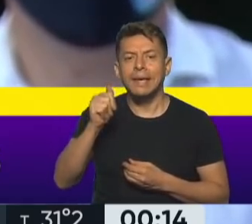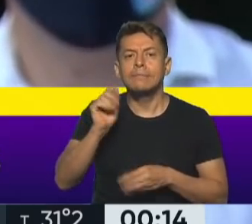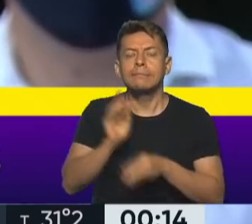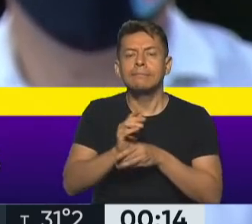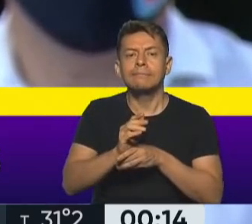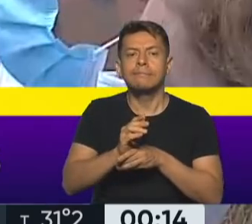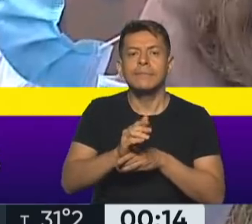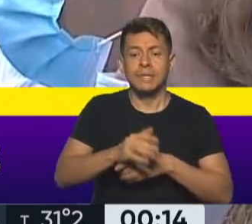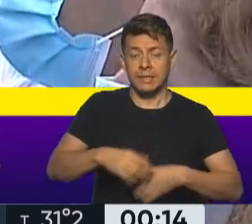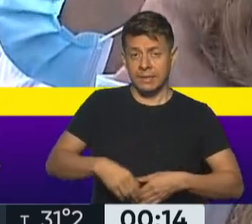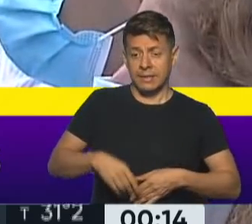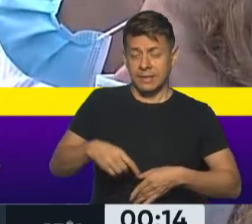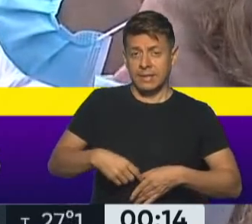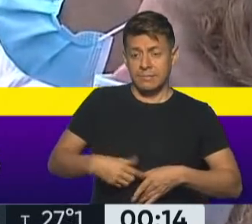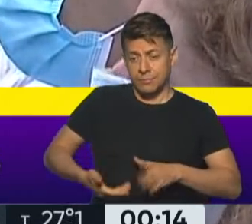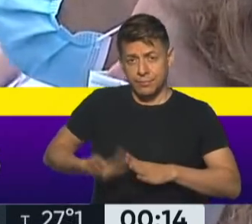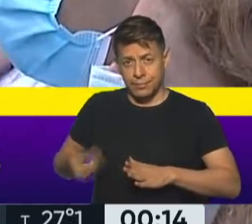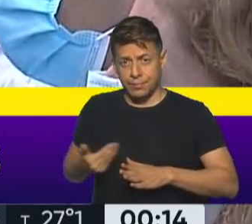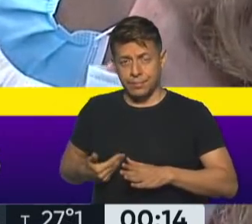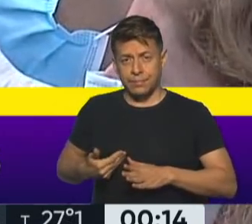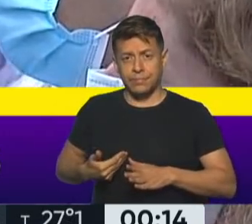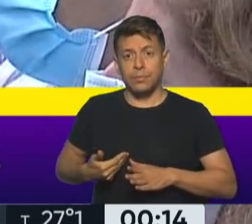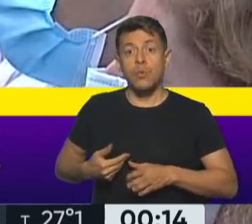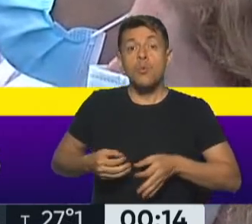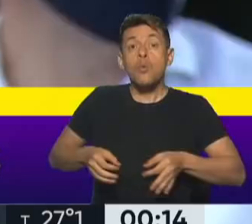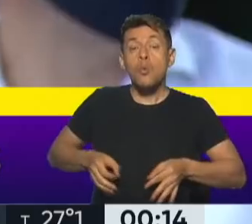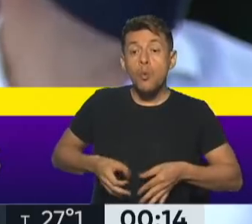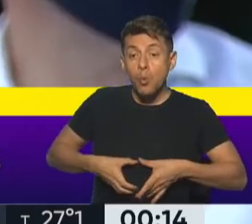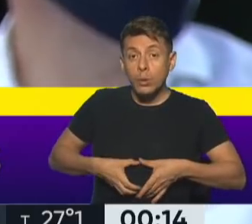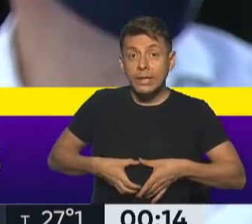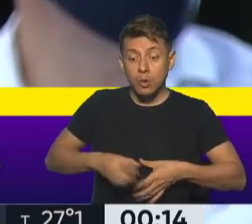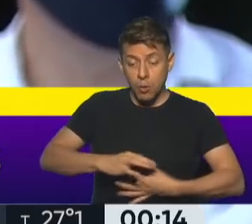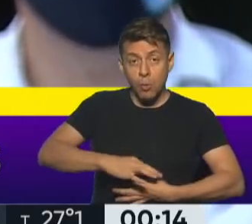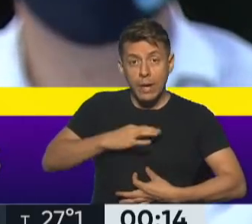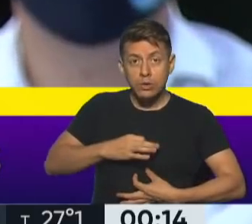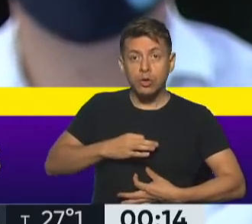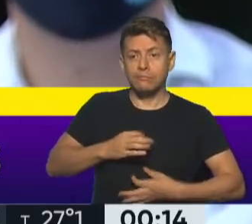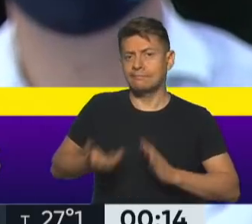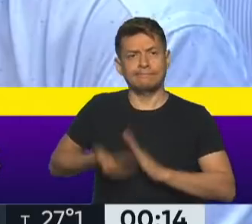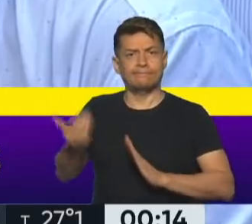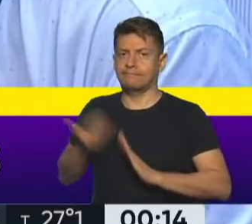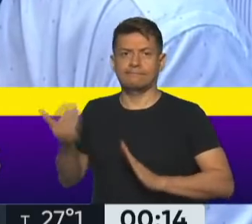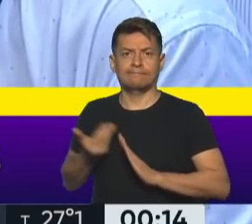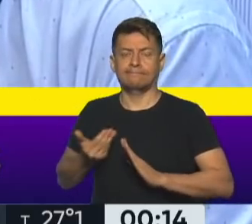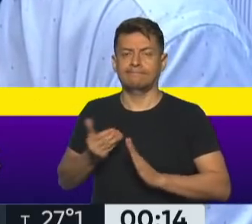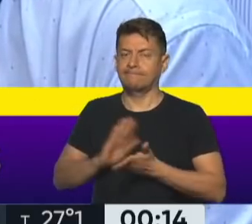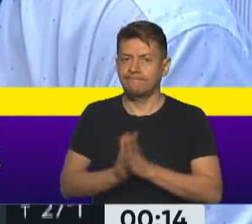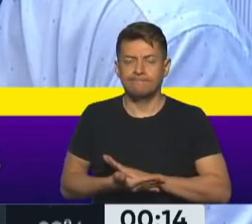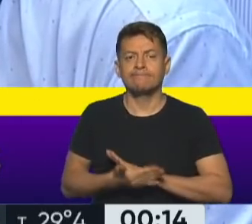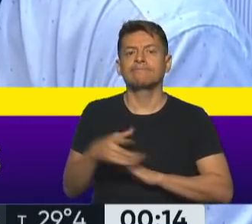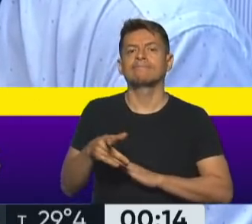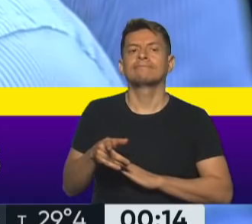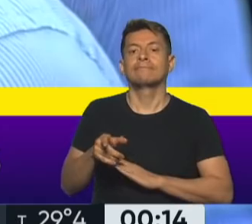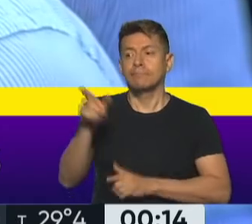aparato reproductor que incluye extirpación completa del útero y del cuello uterino, según confirmaron dirigentes cercanos a la